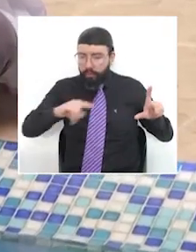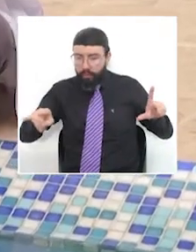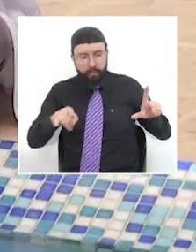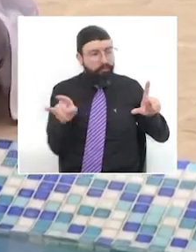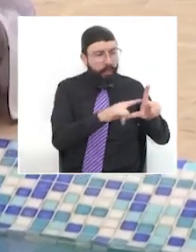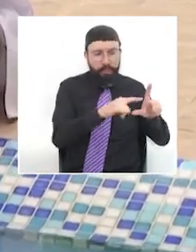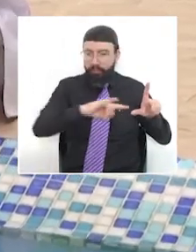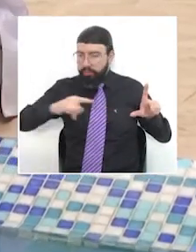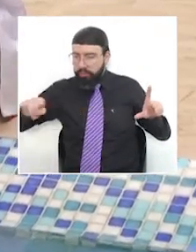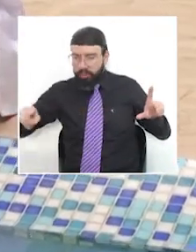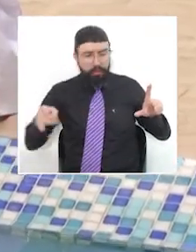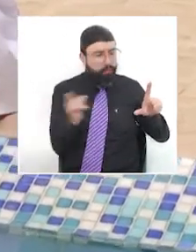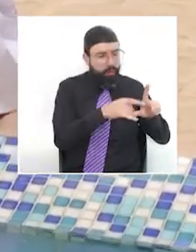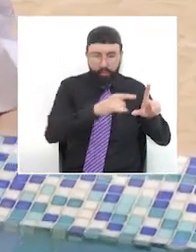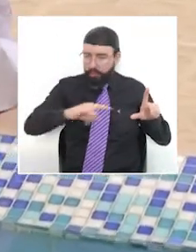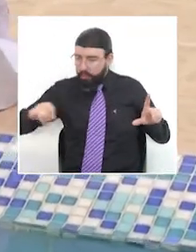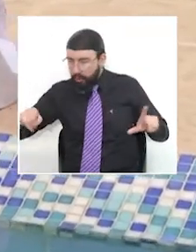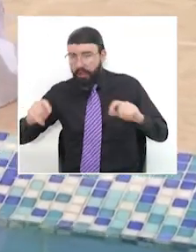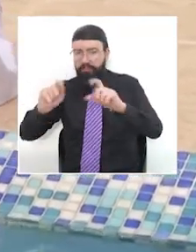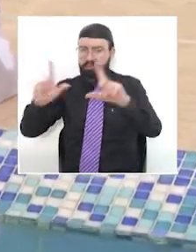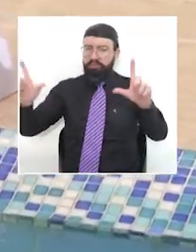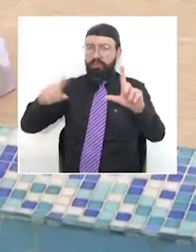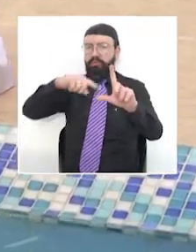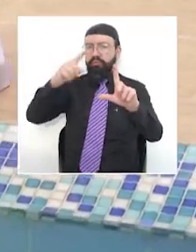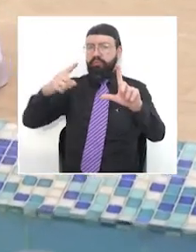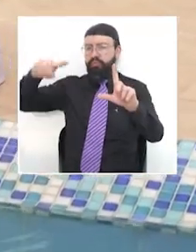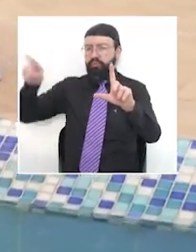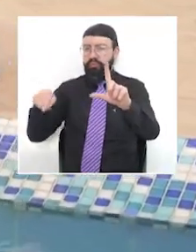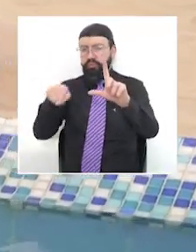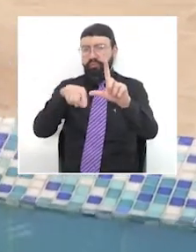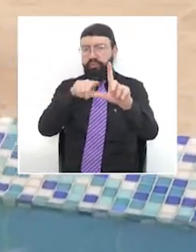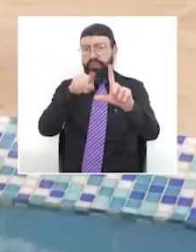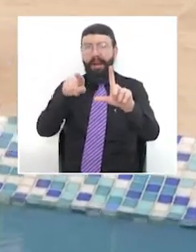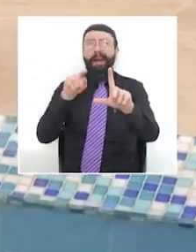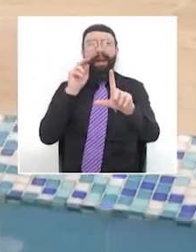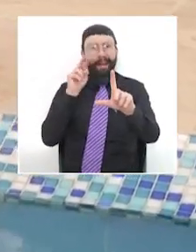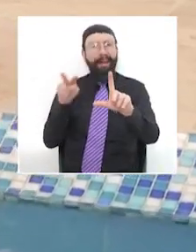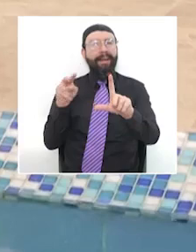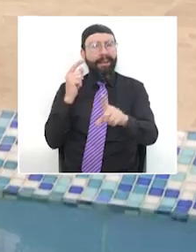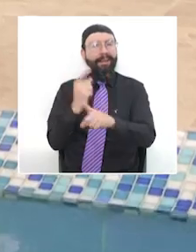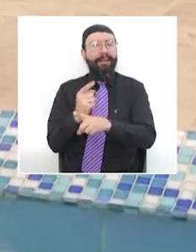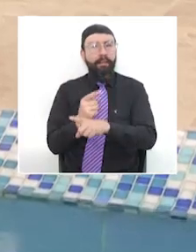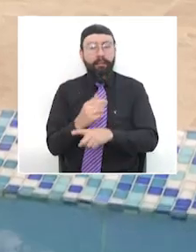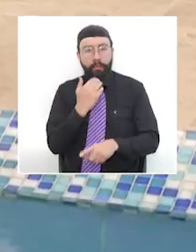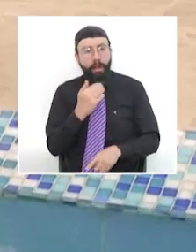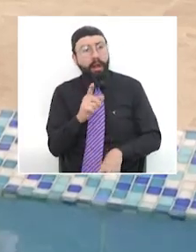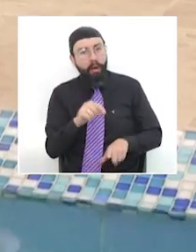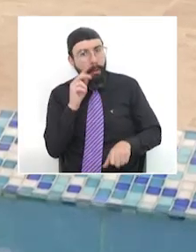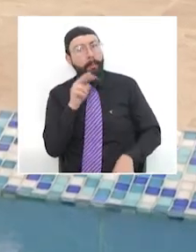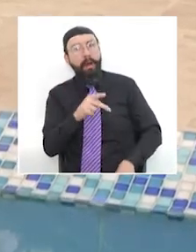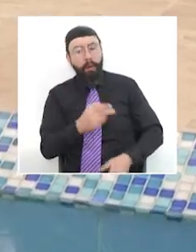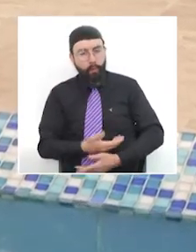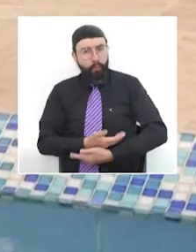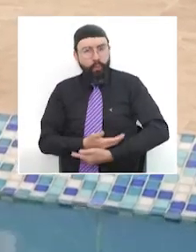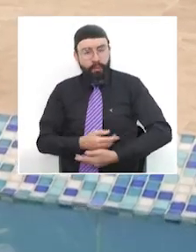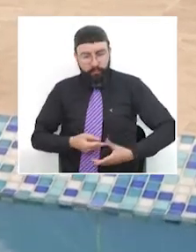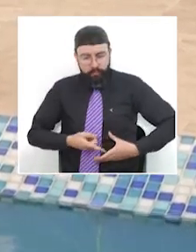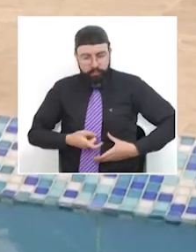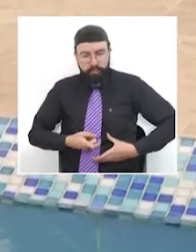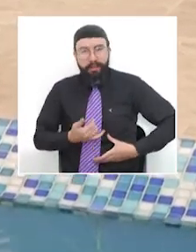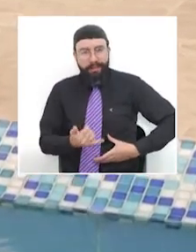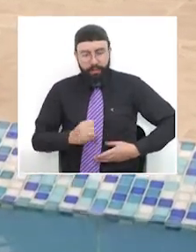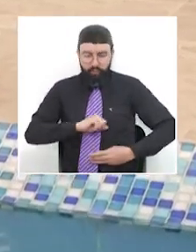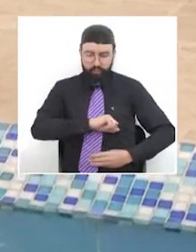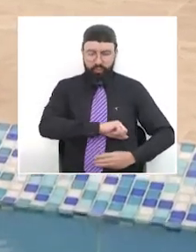las interpreta el equipo. Y las interpreta el equipo, crea una imagen perfectamente bien. Podemos ver incluso los bebés cómo se ven de bien las facciones